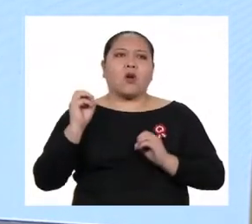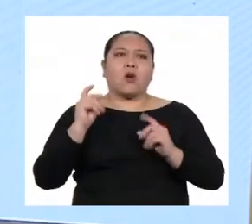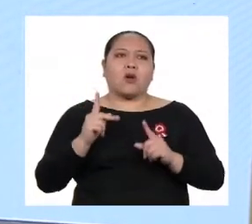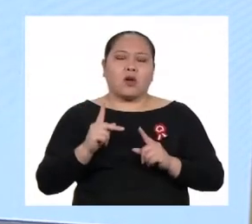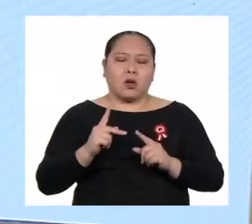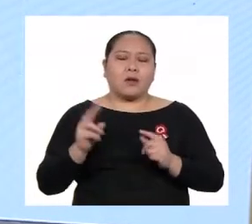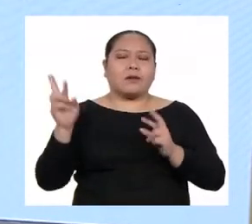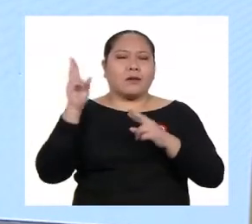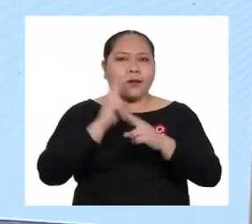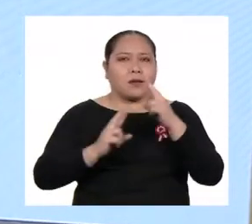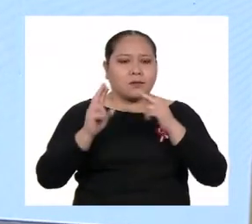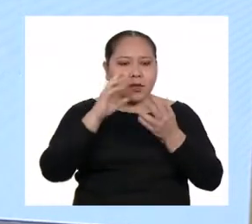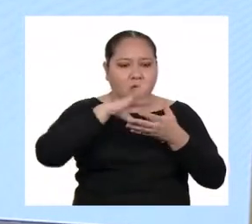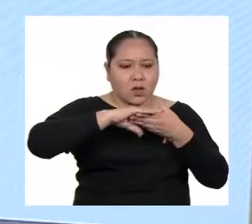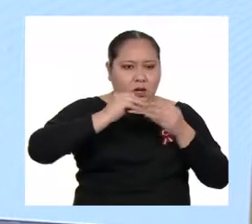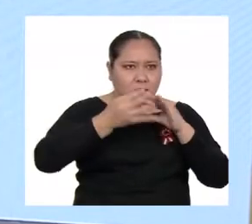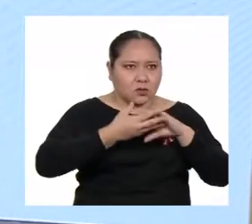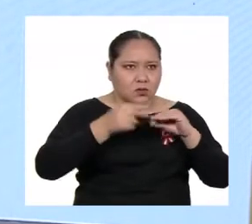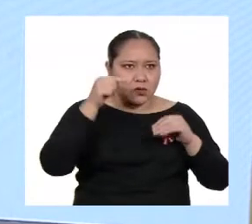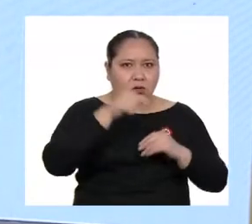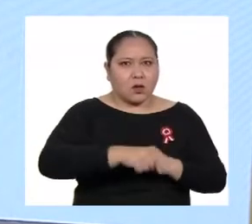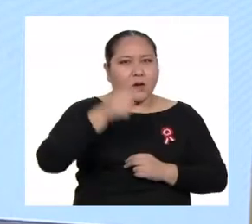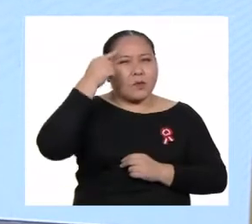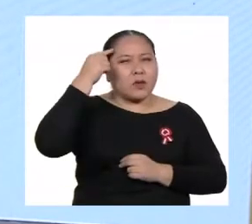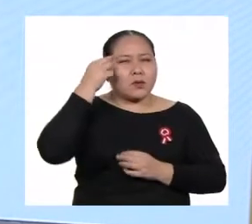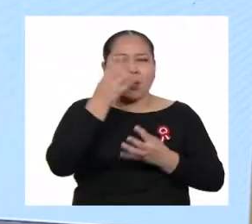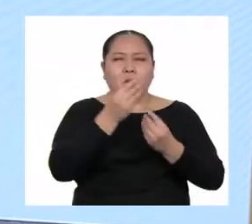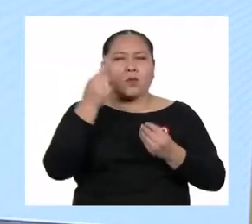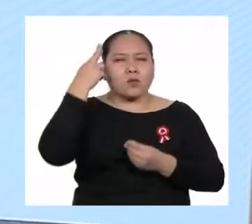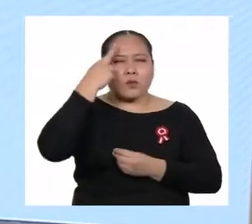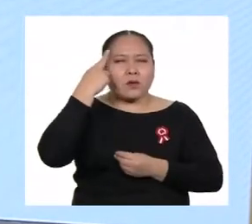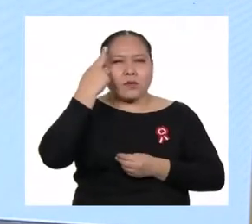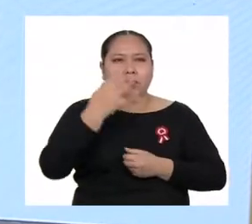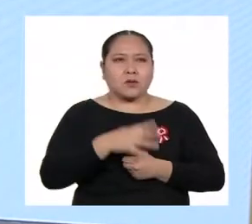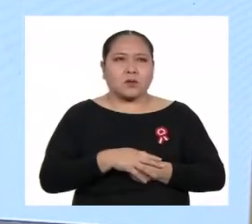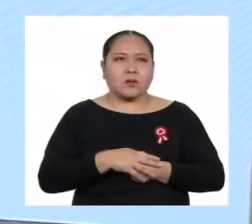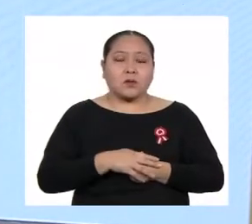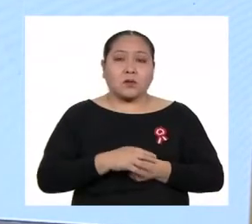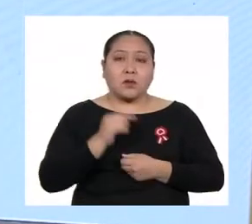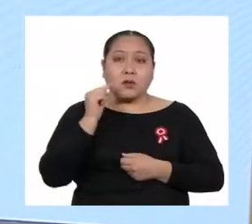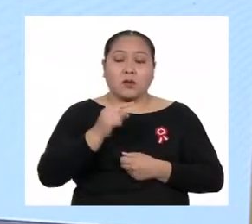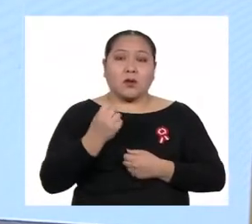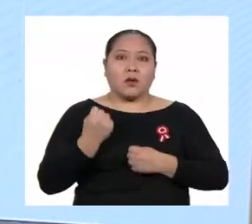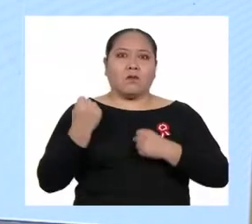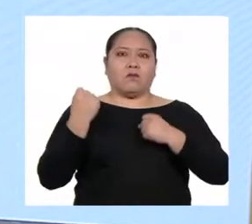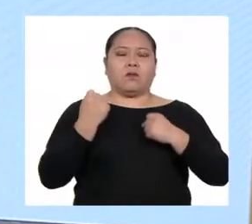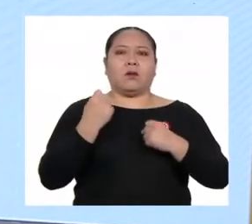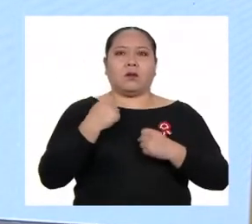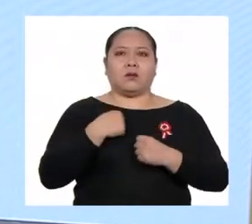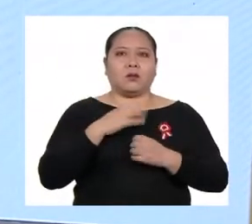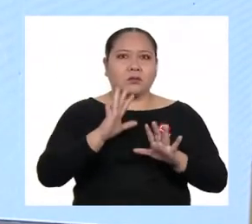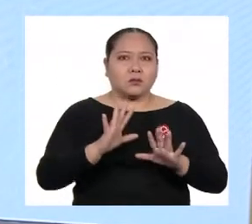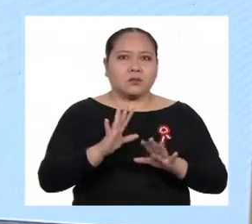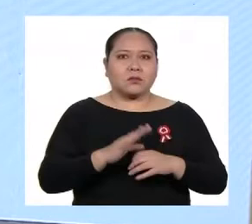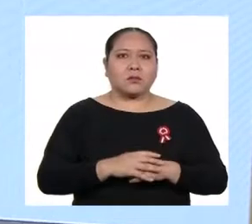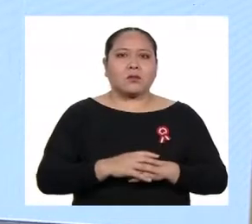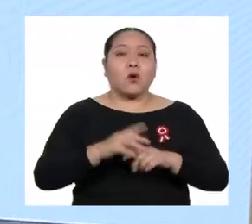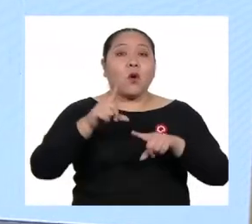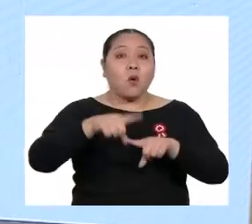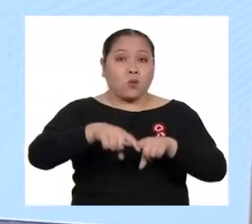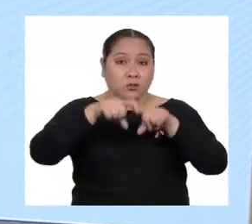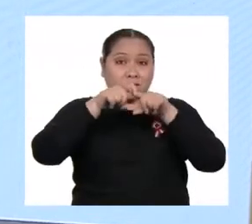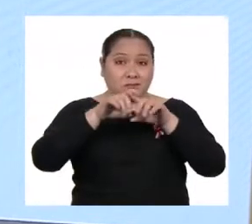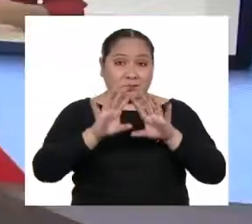a la historia del autor, pienso que hay mucho por reflexionar. Como ha sido un poco fuerte el contenido, ¿qué tal si nos tomamos una